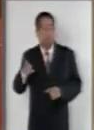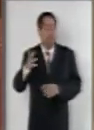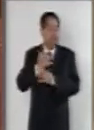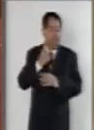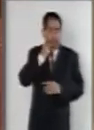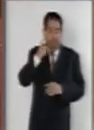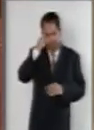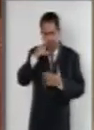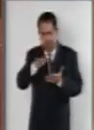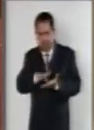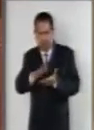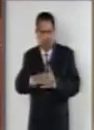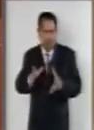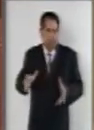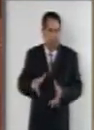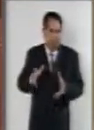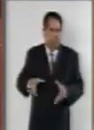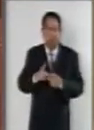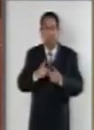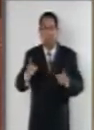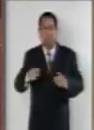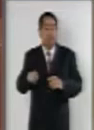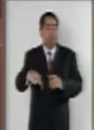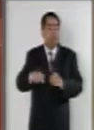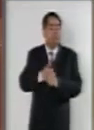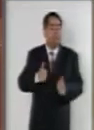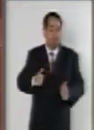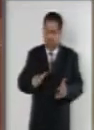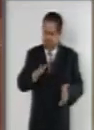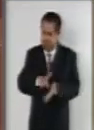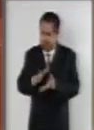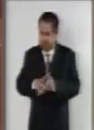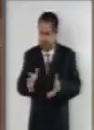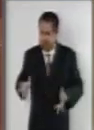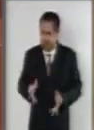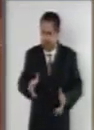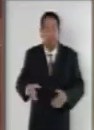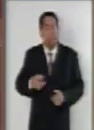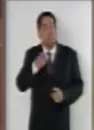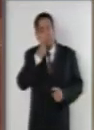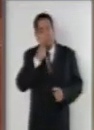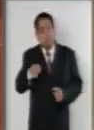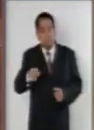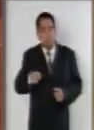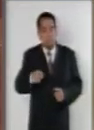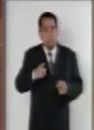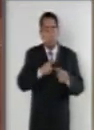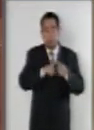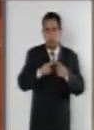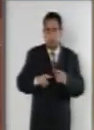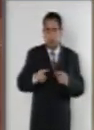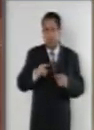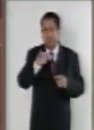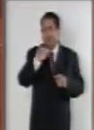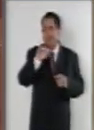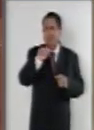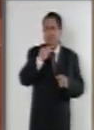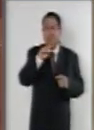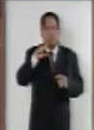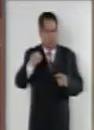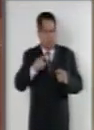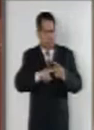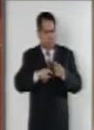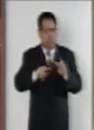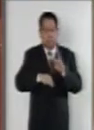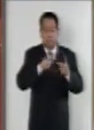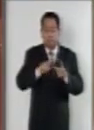de impulsar el desarrollo de las regiones más rezagadas del país. Y dijo que sería el corredor interoceánico del Istmo de Tehuantepec,